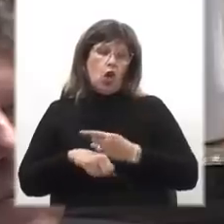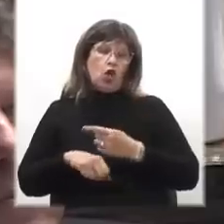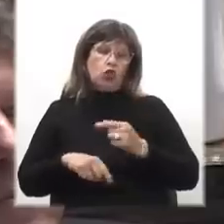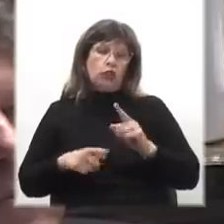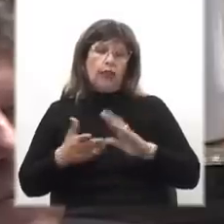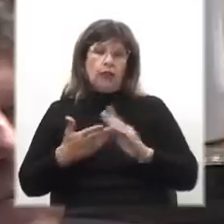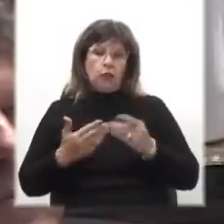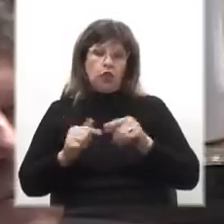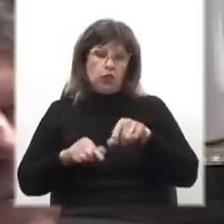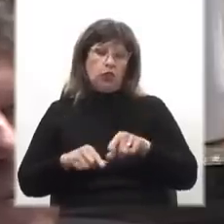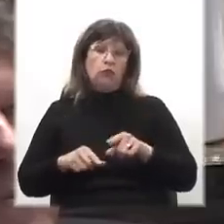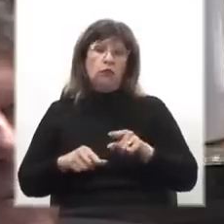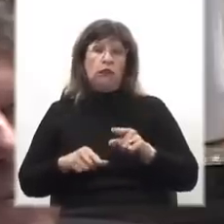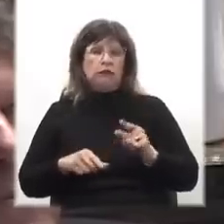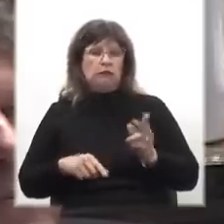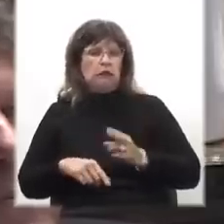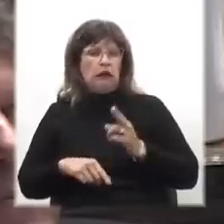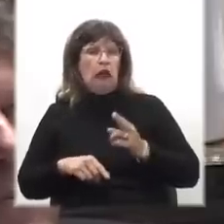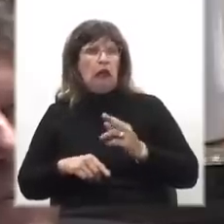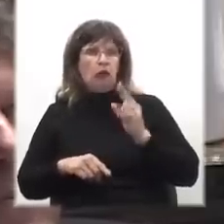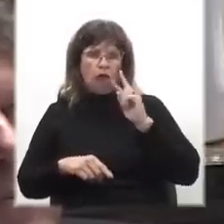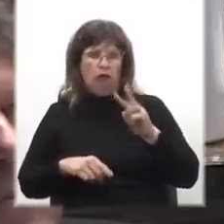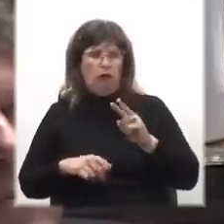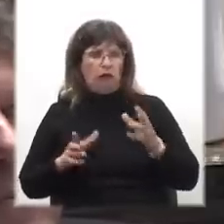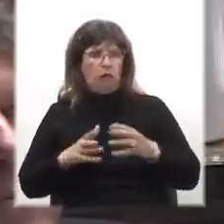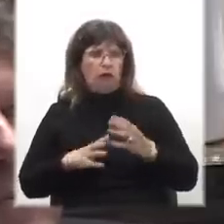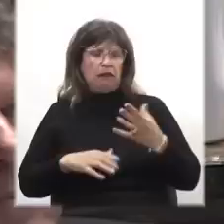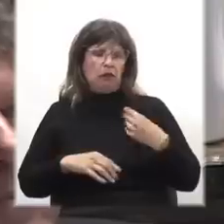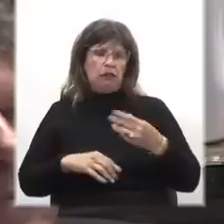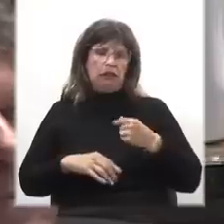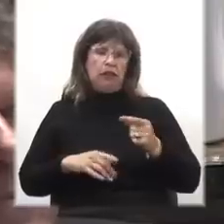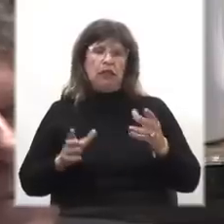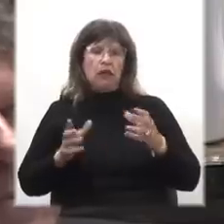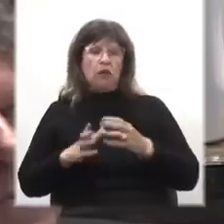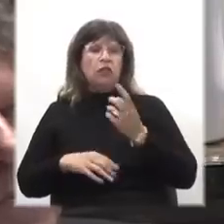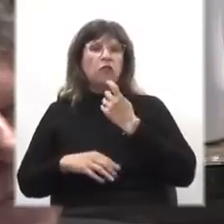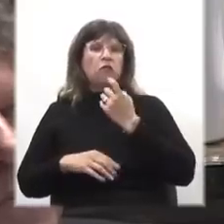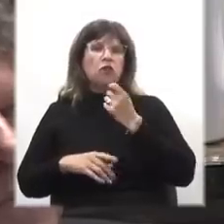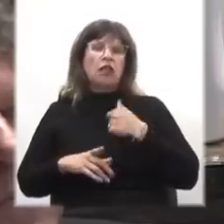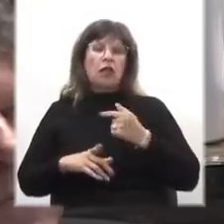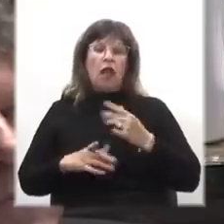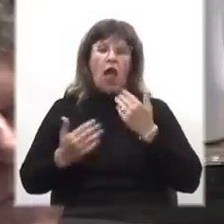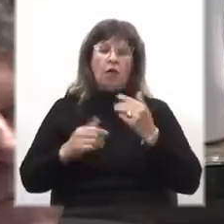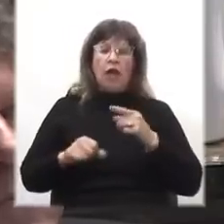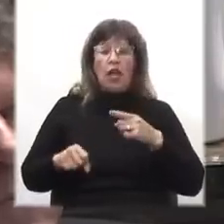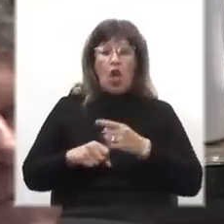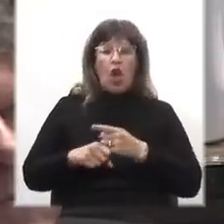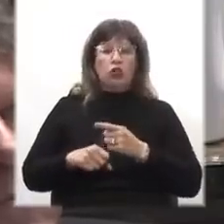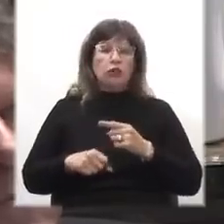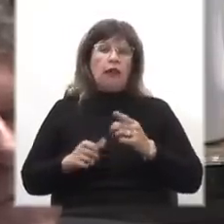es muy curioso ver al Partido Nacional y al Partido Colorado hablar en contra del tren de